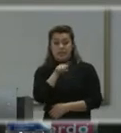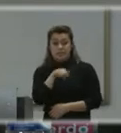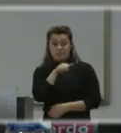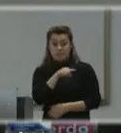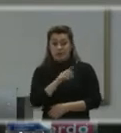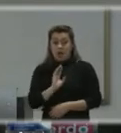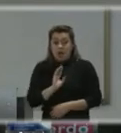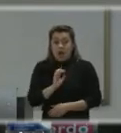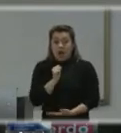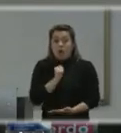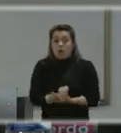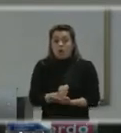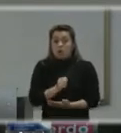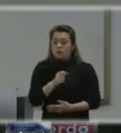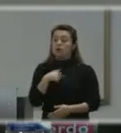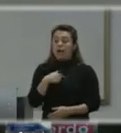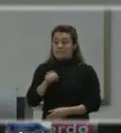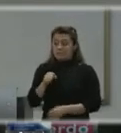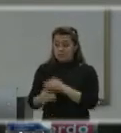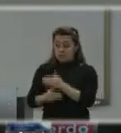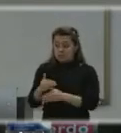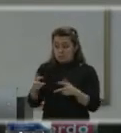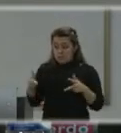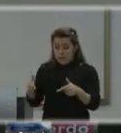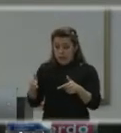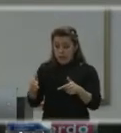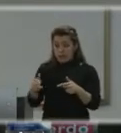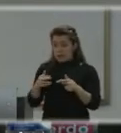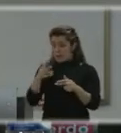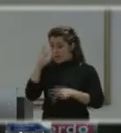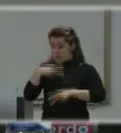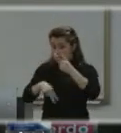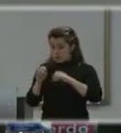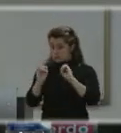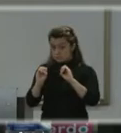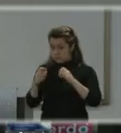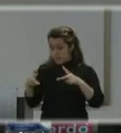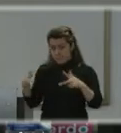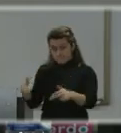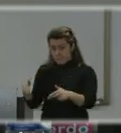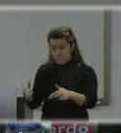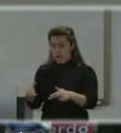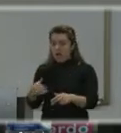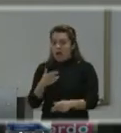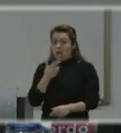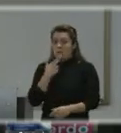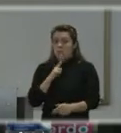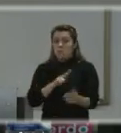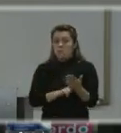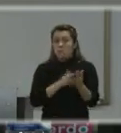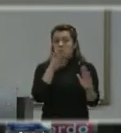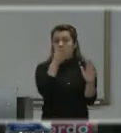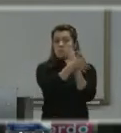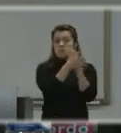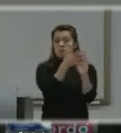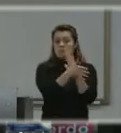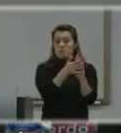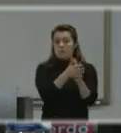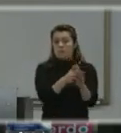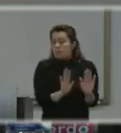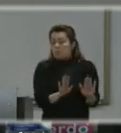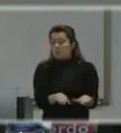la obligación de reportar procedimientos de esterilización quirúrgica al sistema de información. De manera